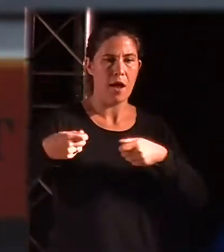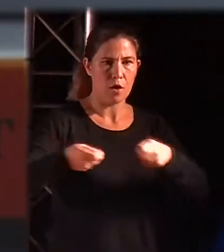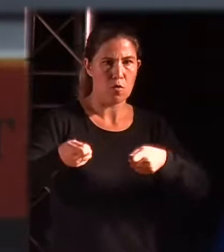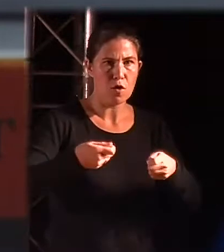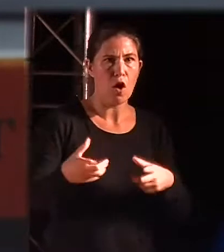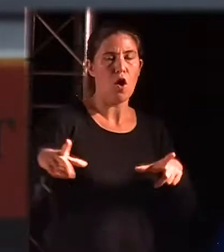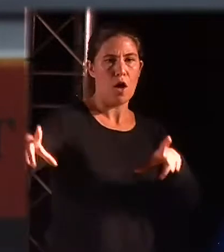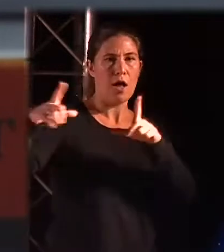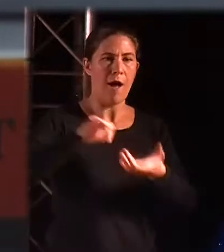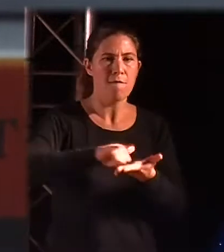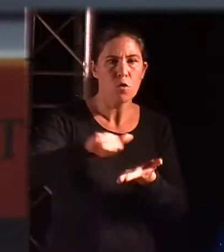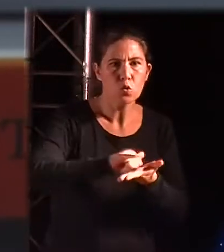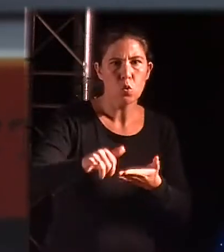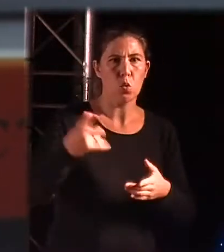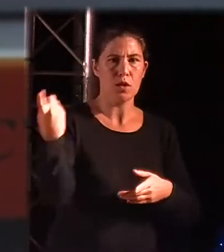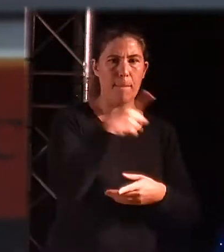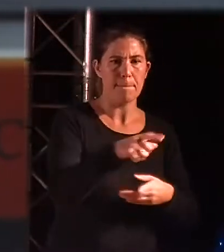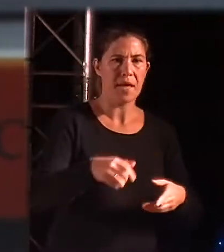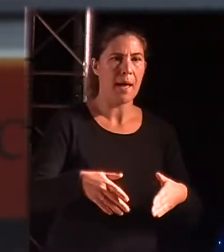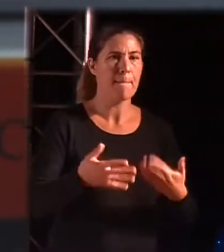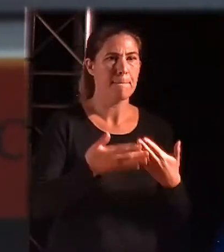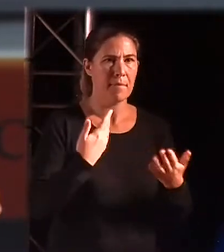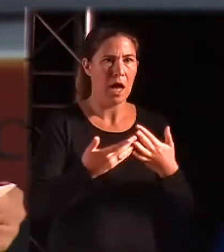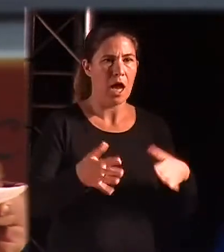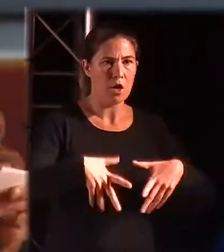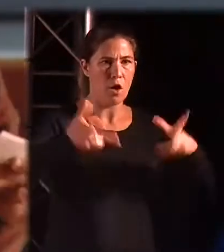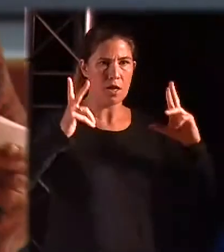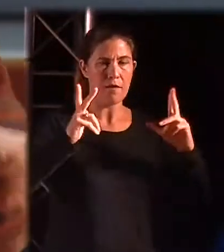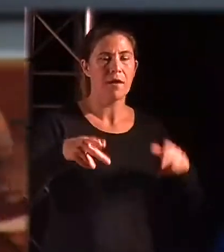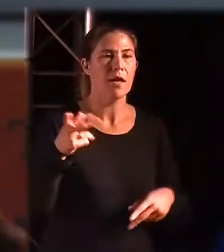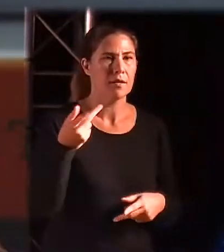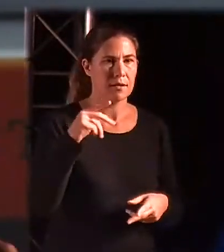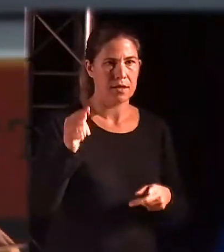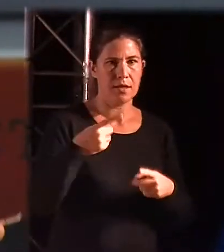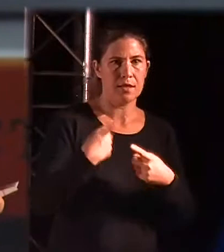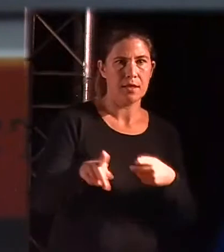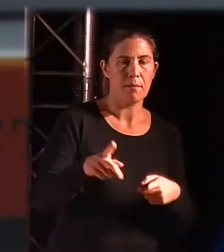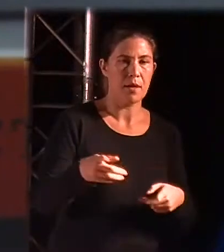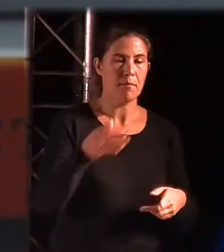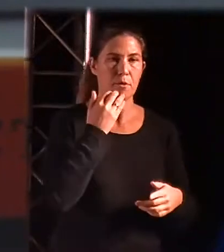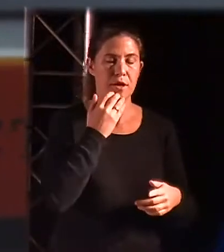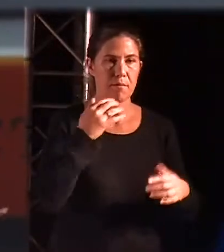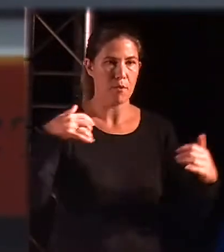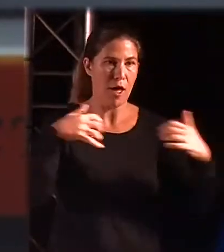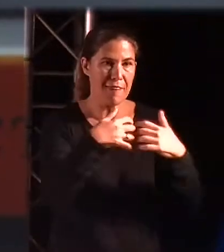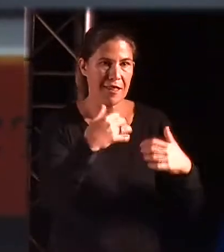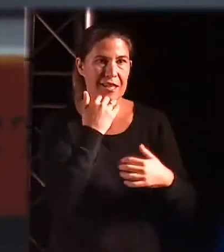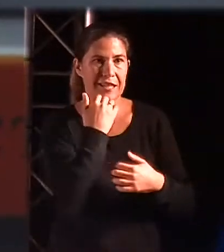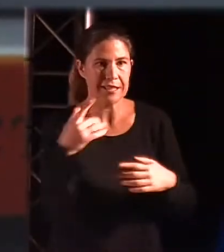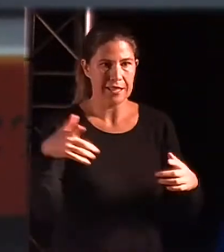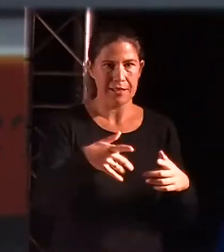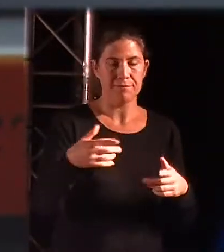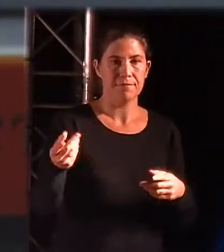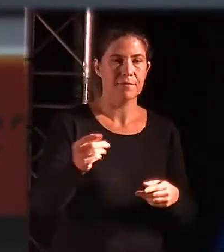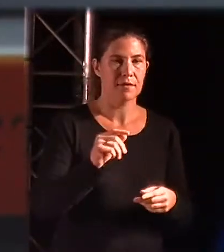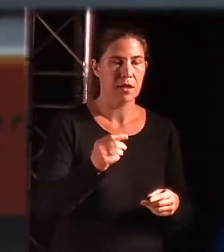Bluetooth, al manos libres y a una especie de cosita que te avisa cuando estás a punto de darte un castañazo. Bueno, ¿sabes? A veces te ayuda, pero a veces